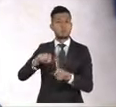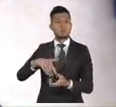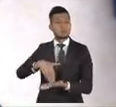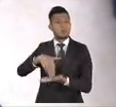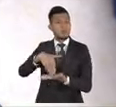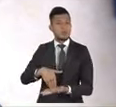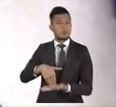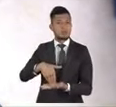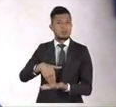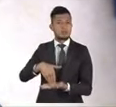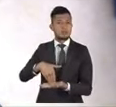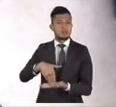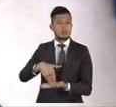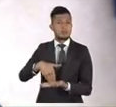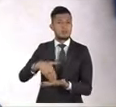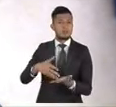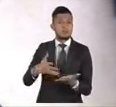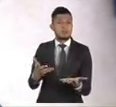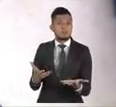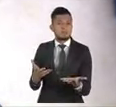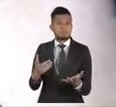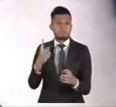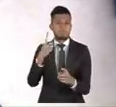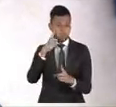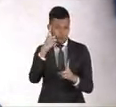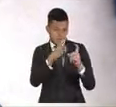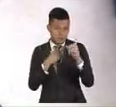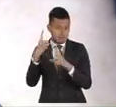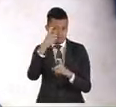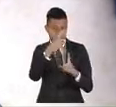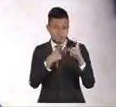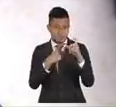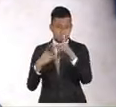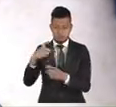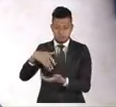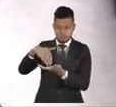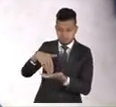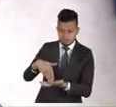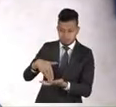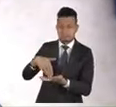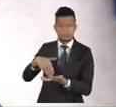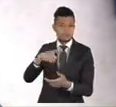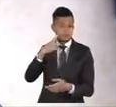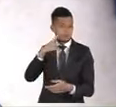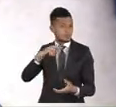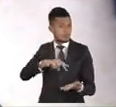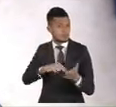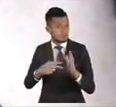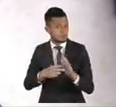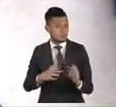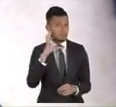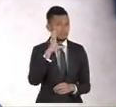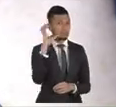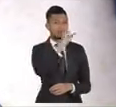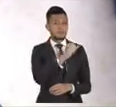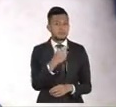posición, digamos, reflexiva, nos implicaría en primera instancia pensar